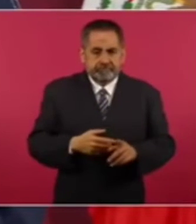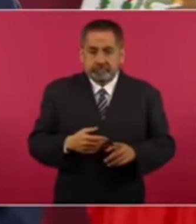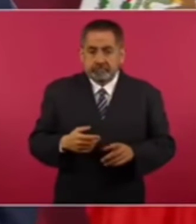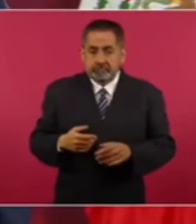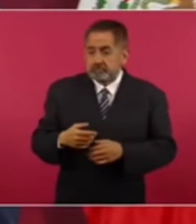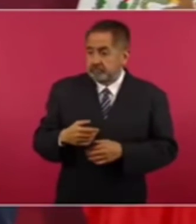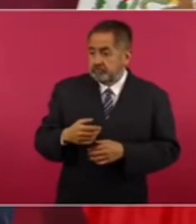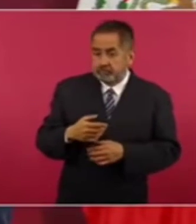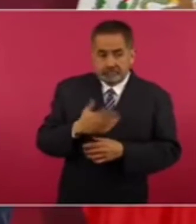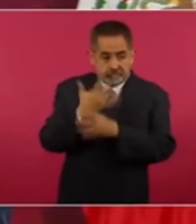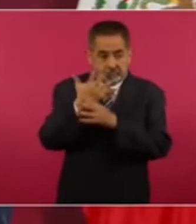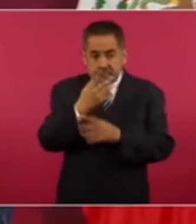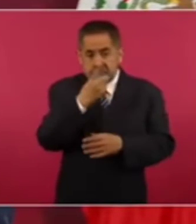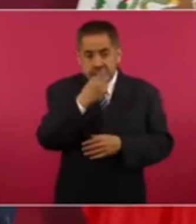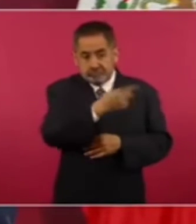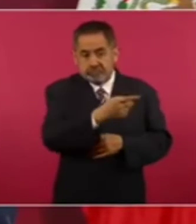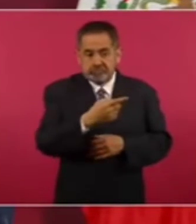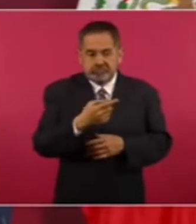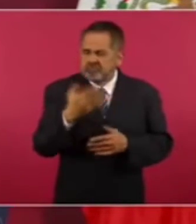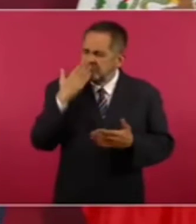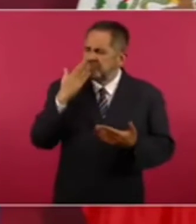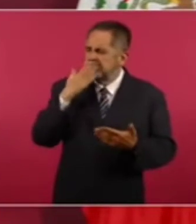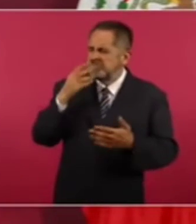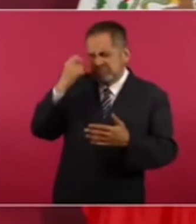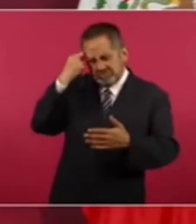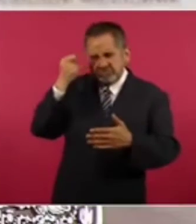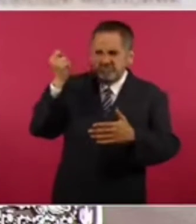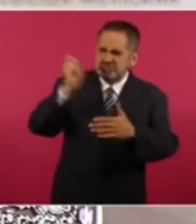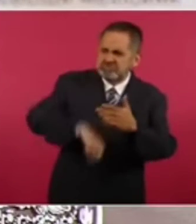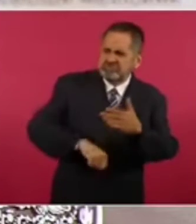así dijo, o algo así, sus coscorrones,